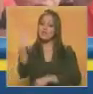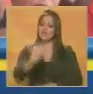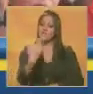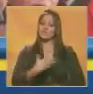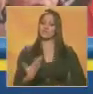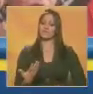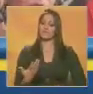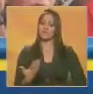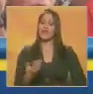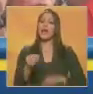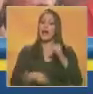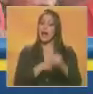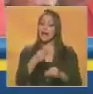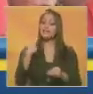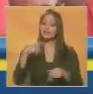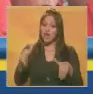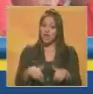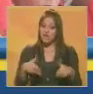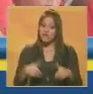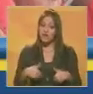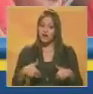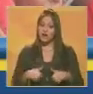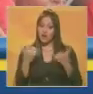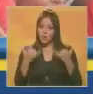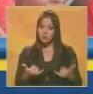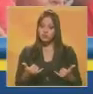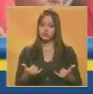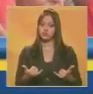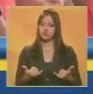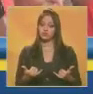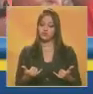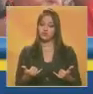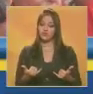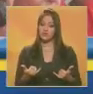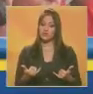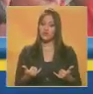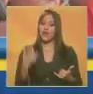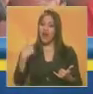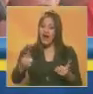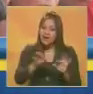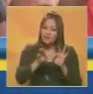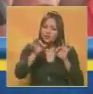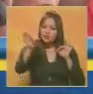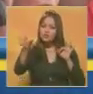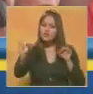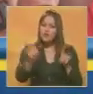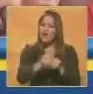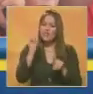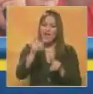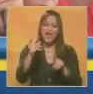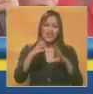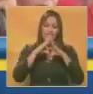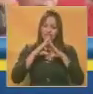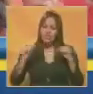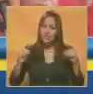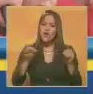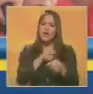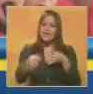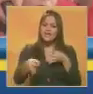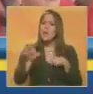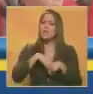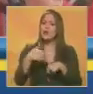así con este paso en una fuerza ahora bañando andriolo así debe hacerse en toda la isla